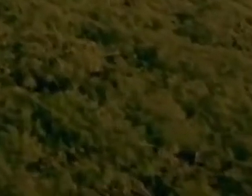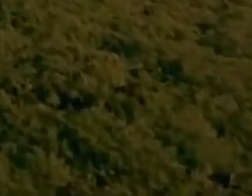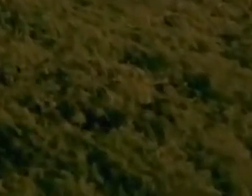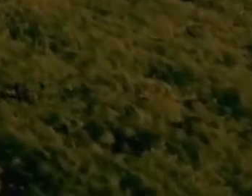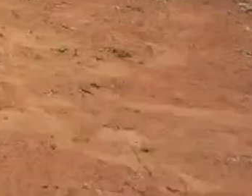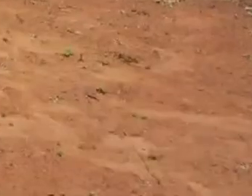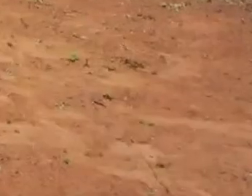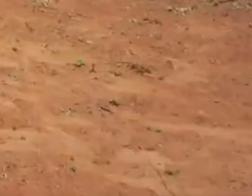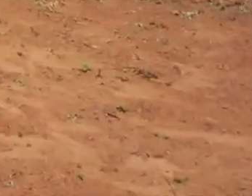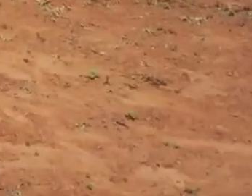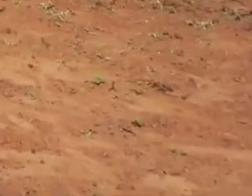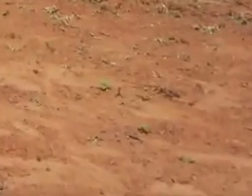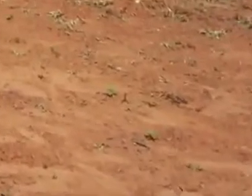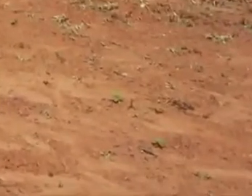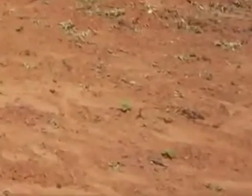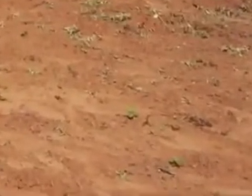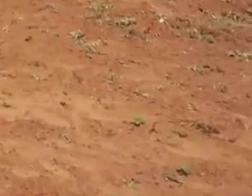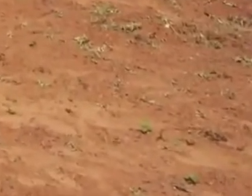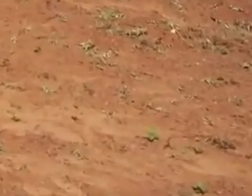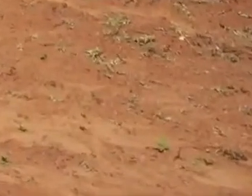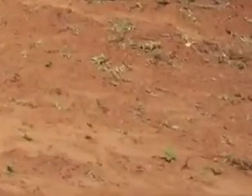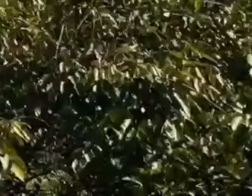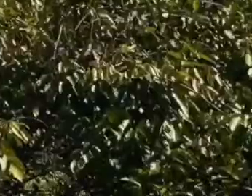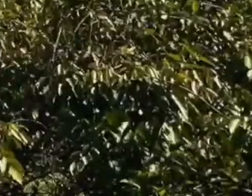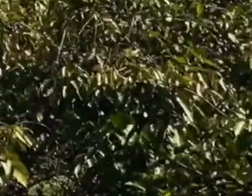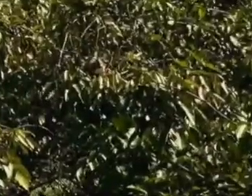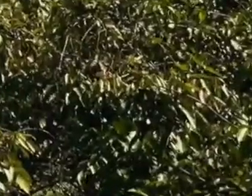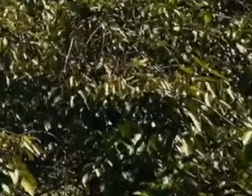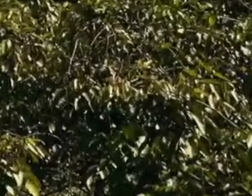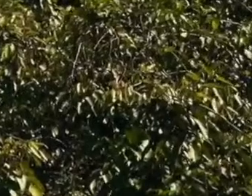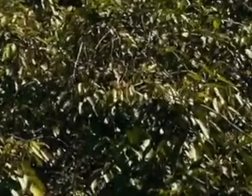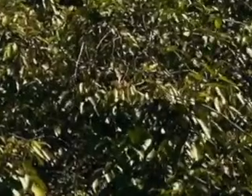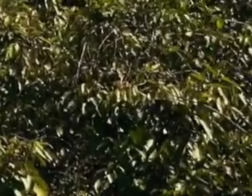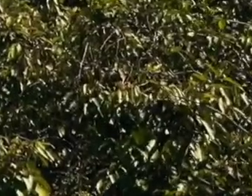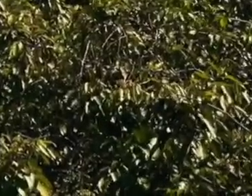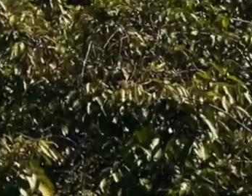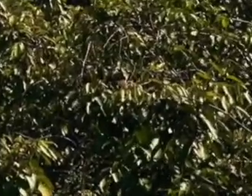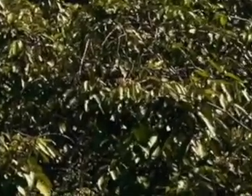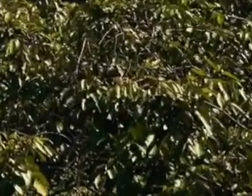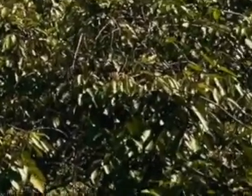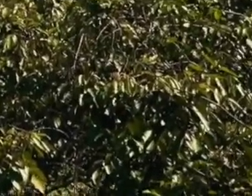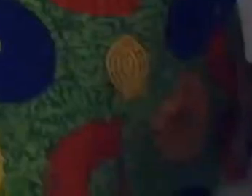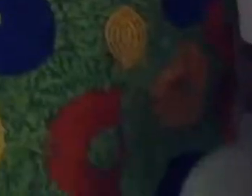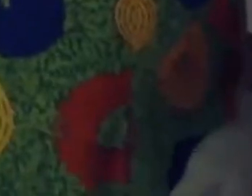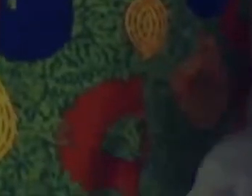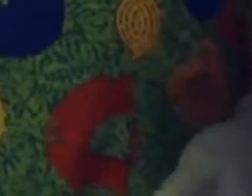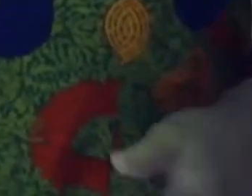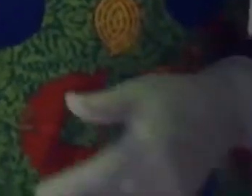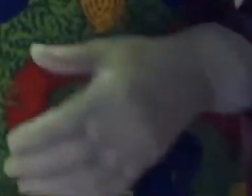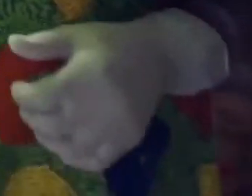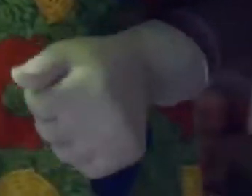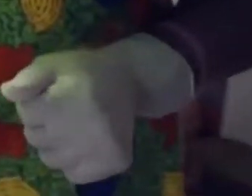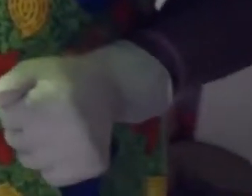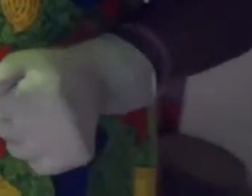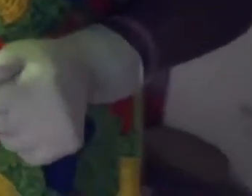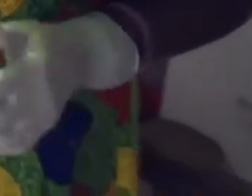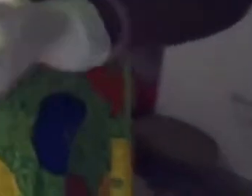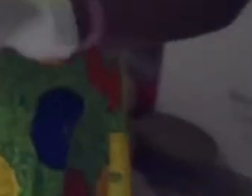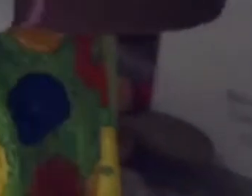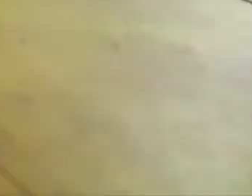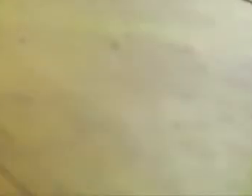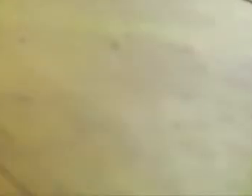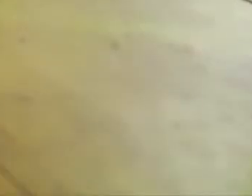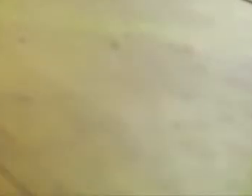entorno, pero no lo hemos podido valorar en lo más mínimo. Esa oportunidad entre las dos